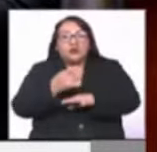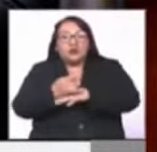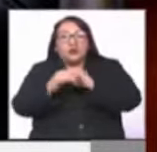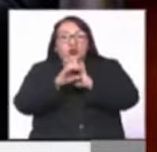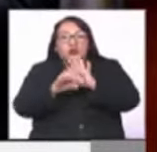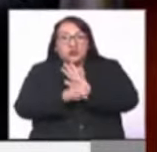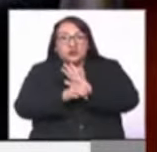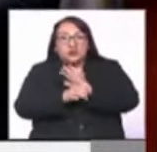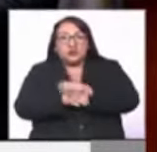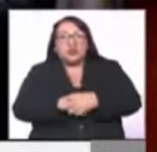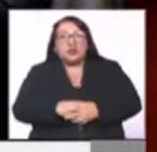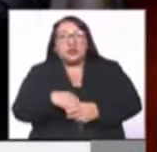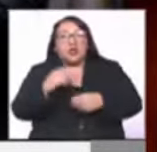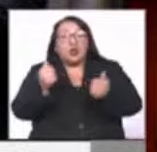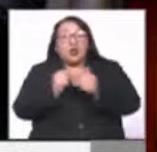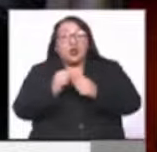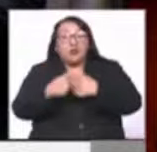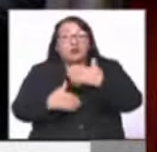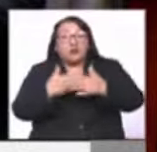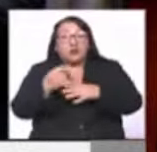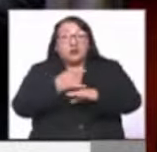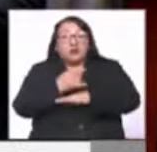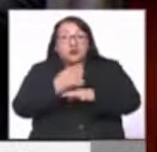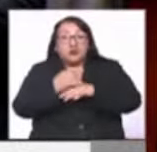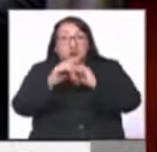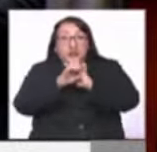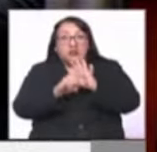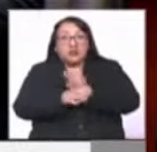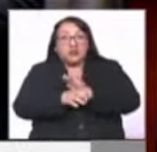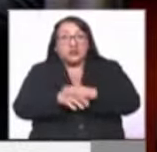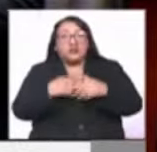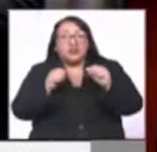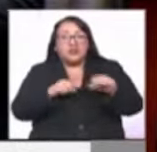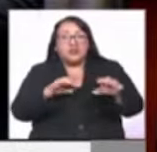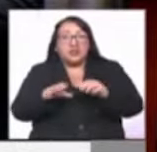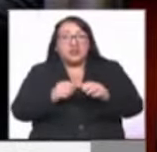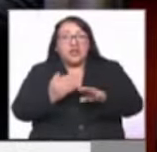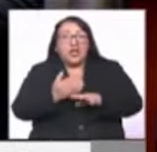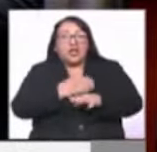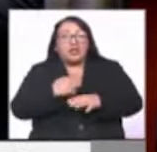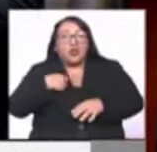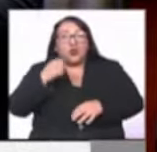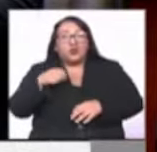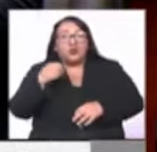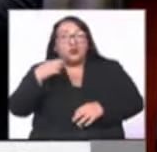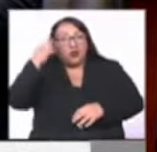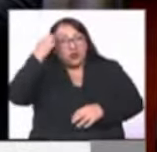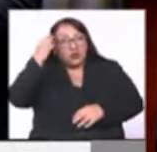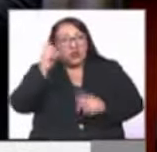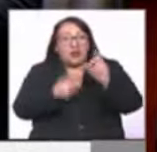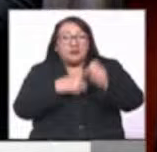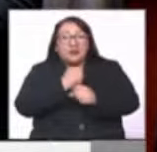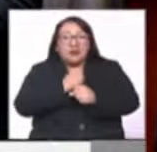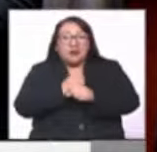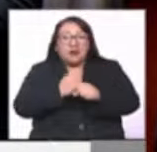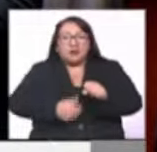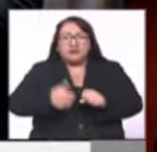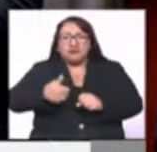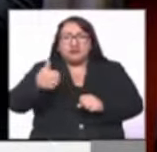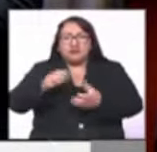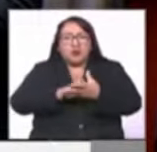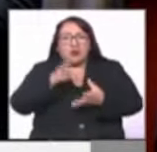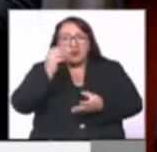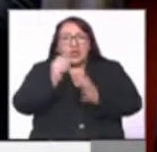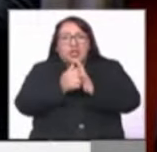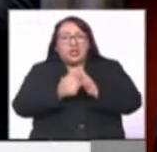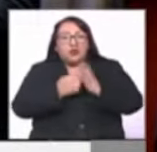constitucional mediante el procedimiento de acusación constitucional se realiza el antejuicio político de Los Altos funcionarios del estado comprendidos